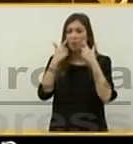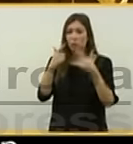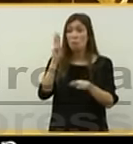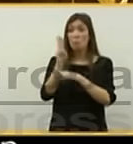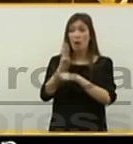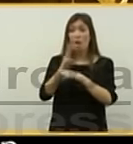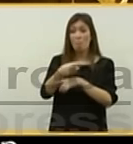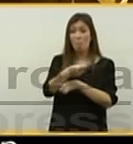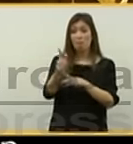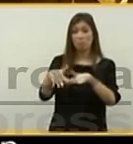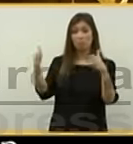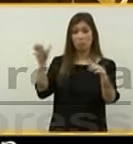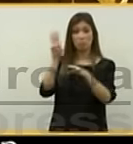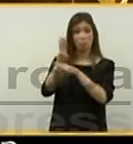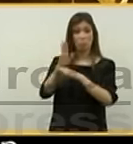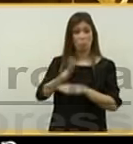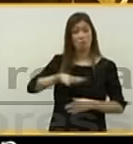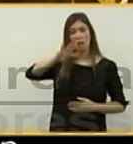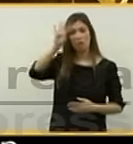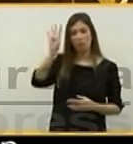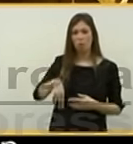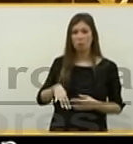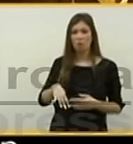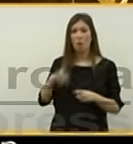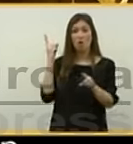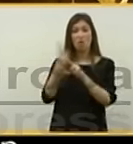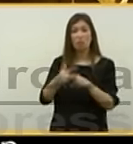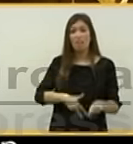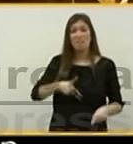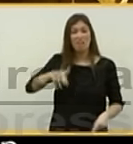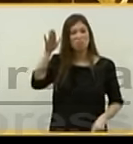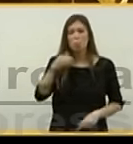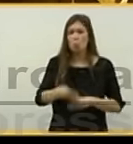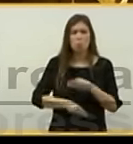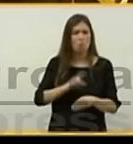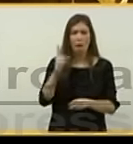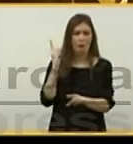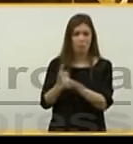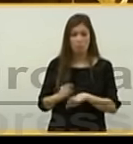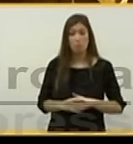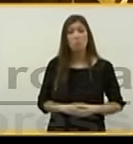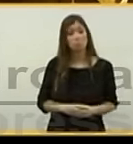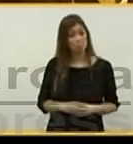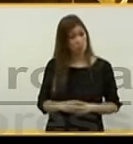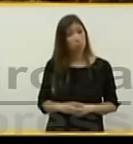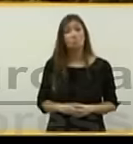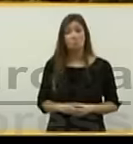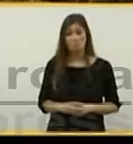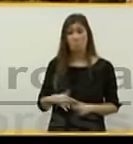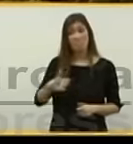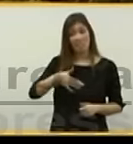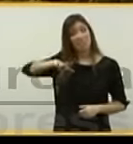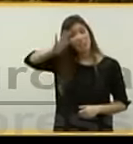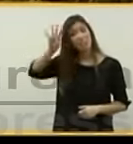de Cataluña para no condenar el franquismo. Se cura en Cataluña